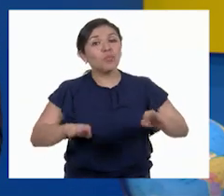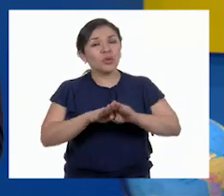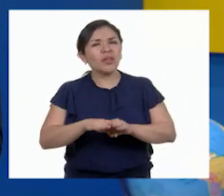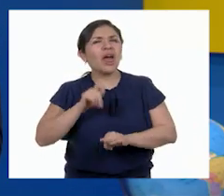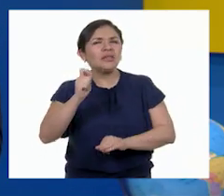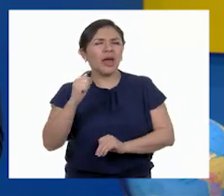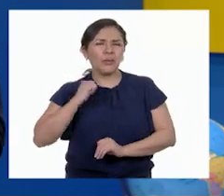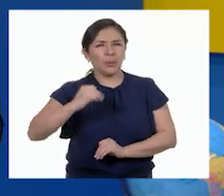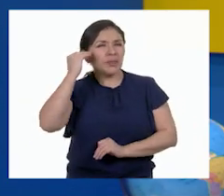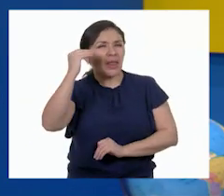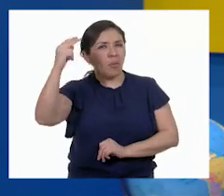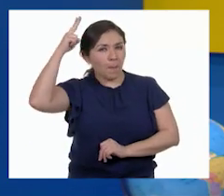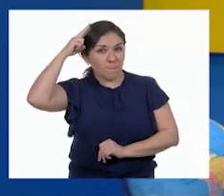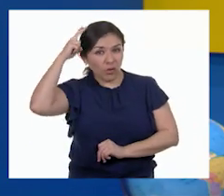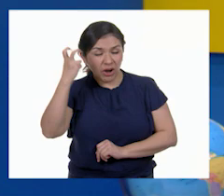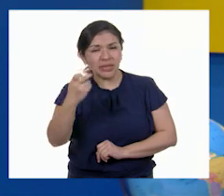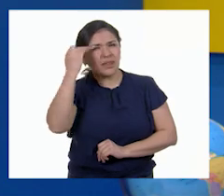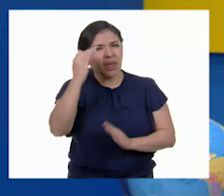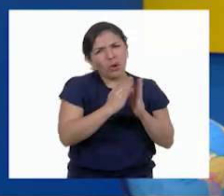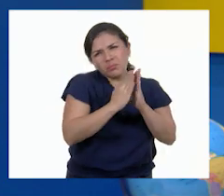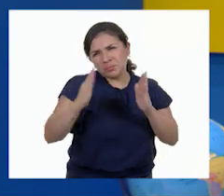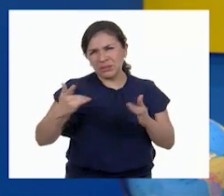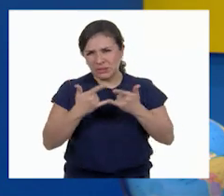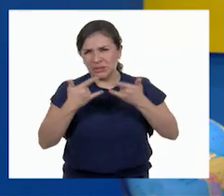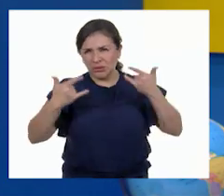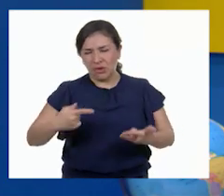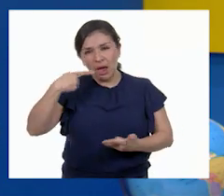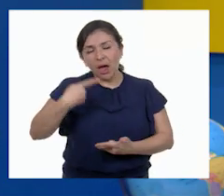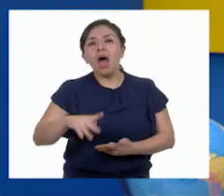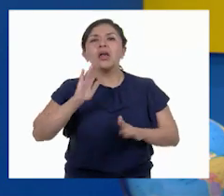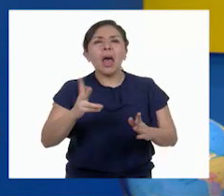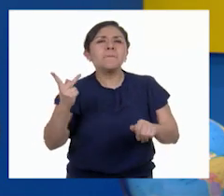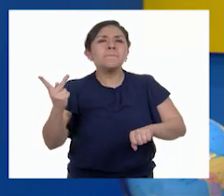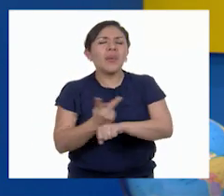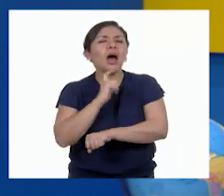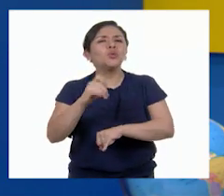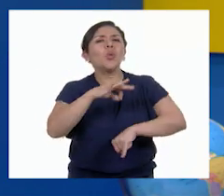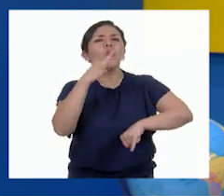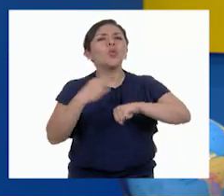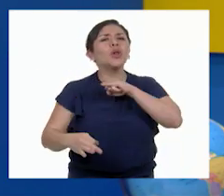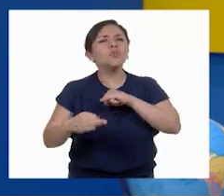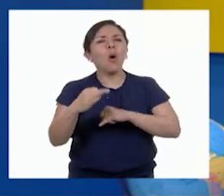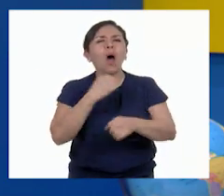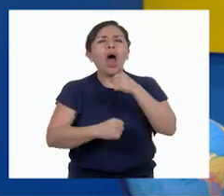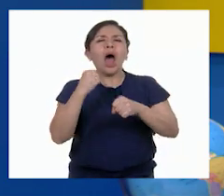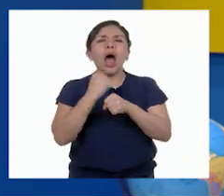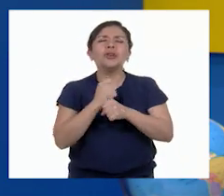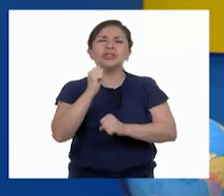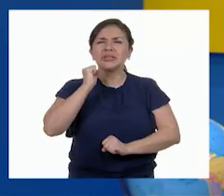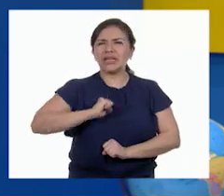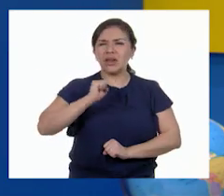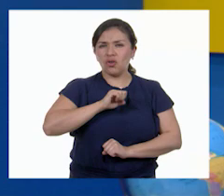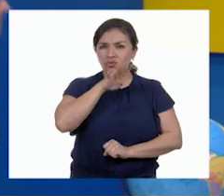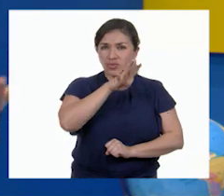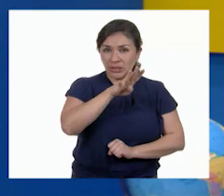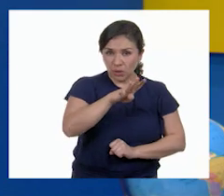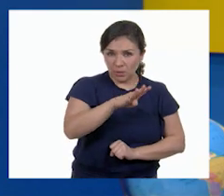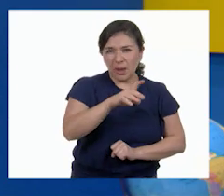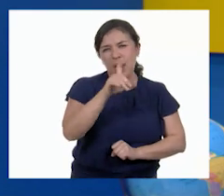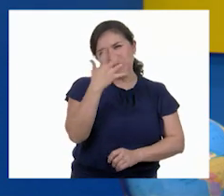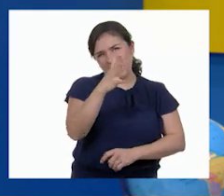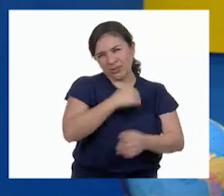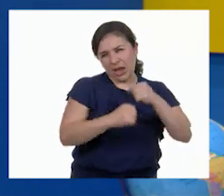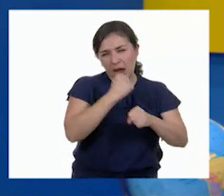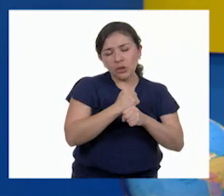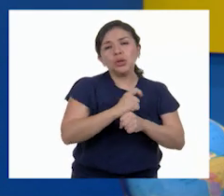del Porfiriato, ese periodo de nuestra historia que transcurrió durante las últimas décadas del siglo XIX y la primera década del